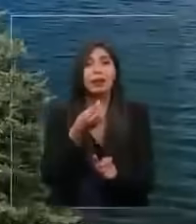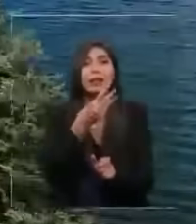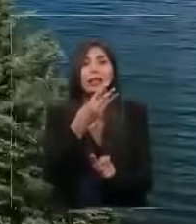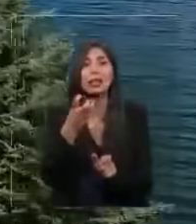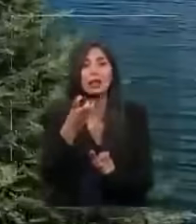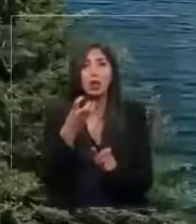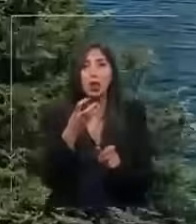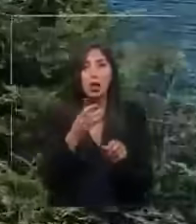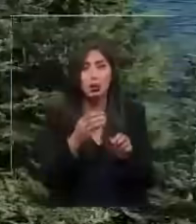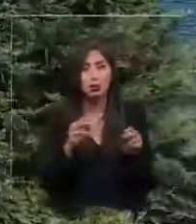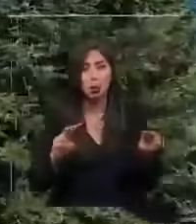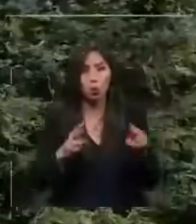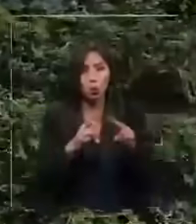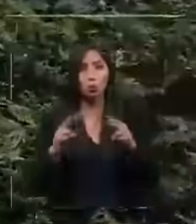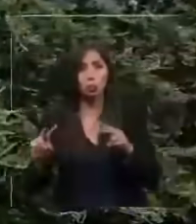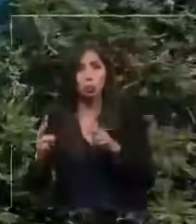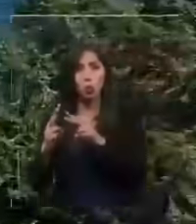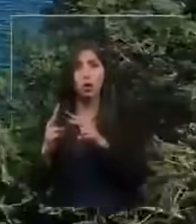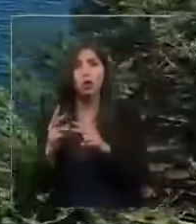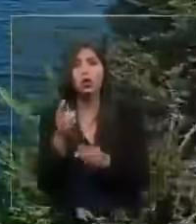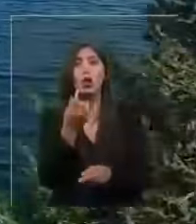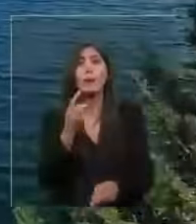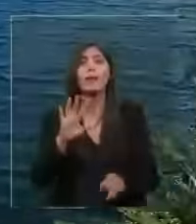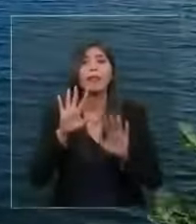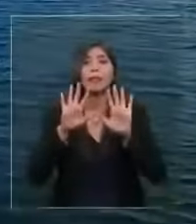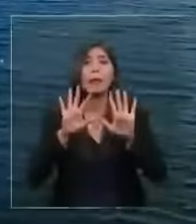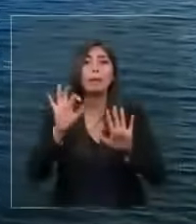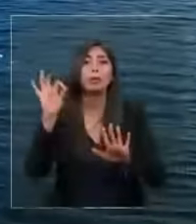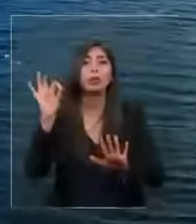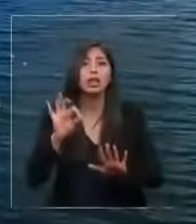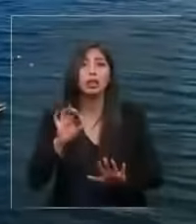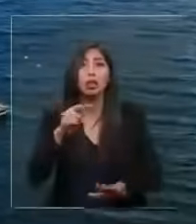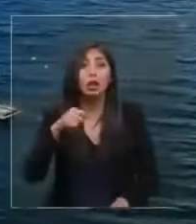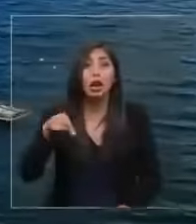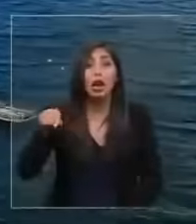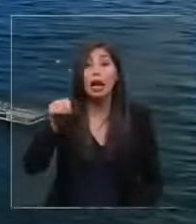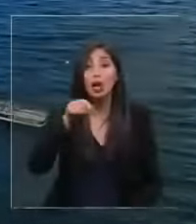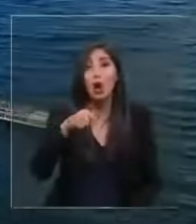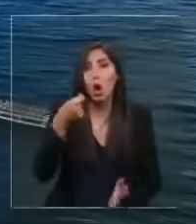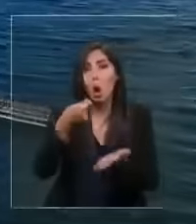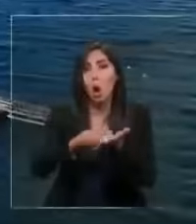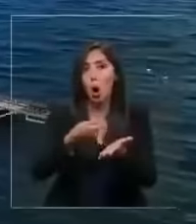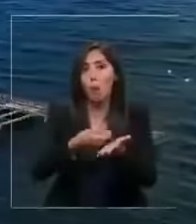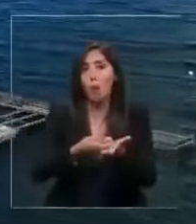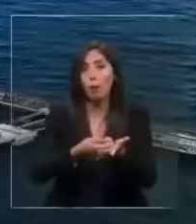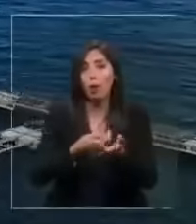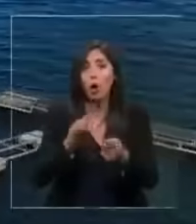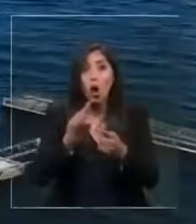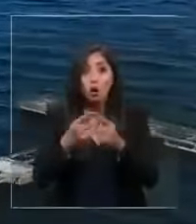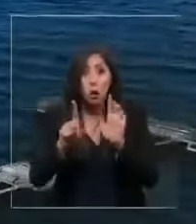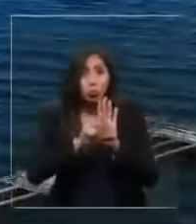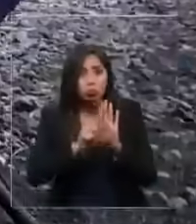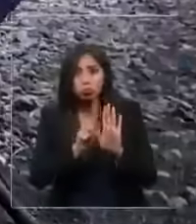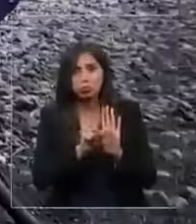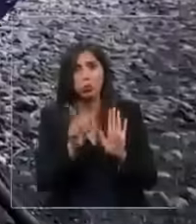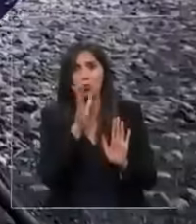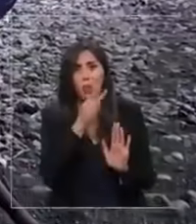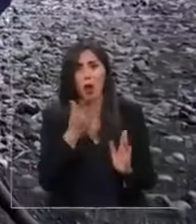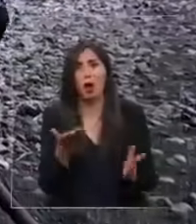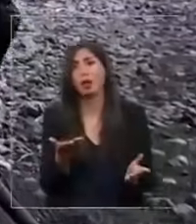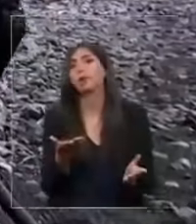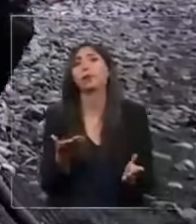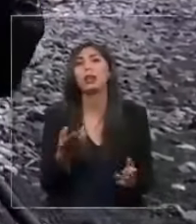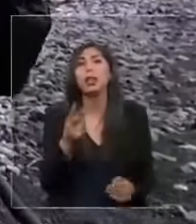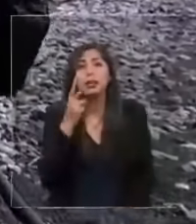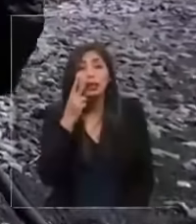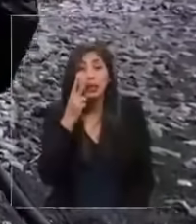sector, hay 300, hay solamente un 10% que tienen concesiones, el resto son todas irregulares. Si uno hace un vistazo se encuentra